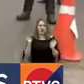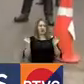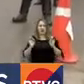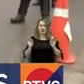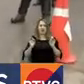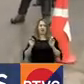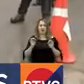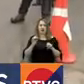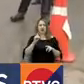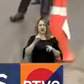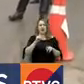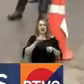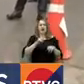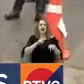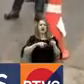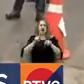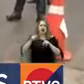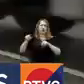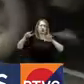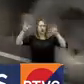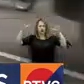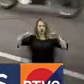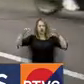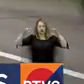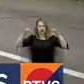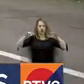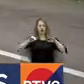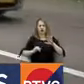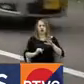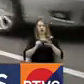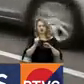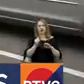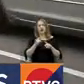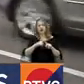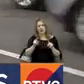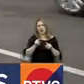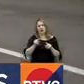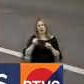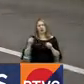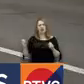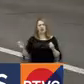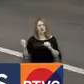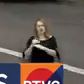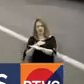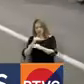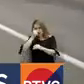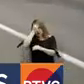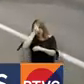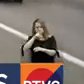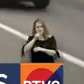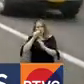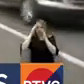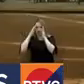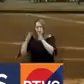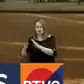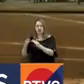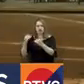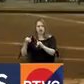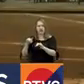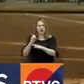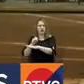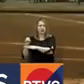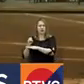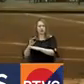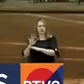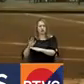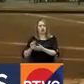como consecuencia de las precipitaciones algunos municipios son enviadas terciarias pero estas situaciones están siendo atendidas por parte de los organismos